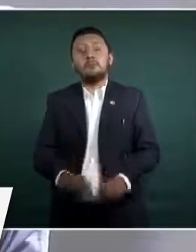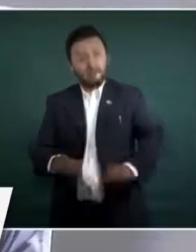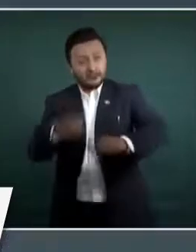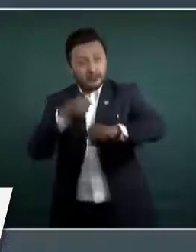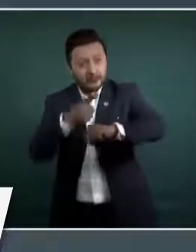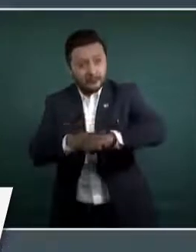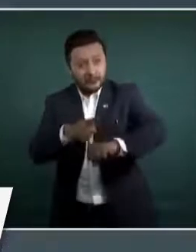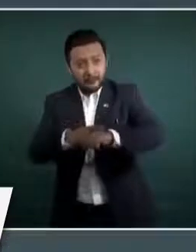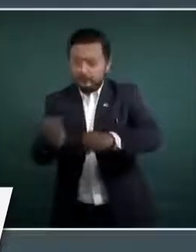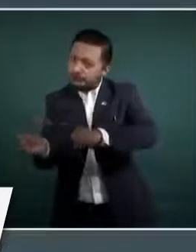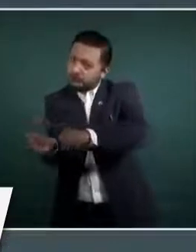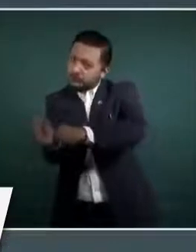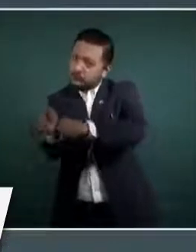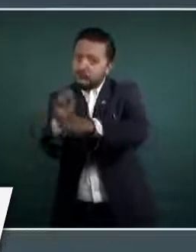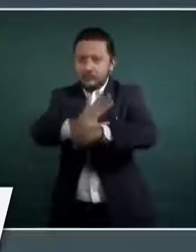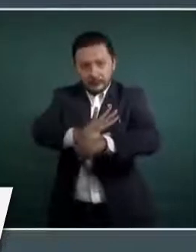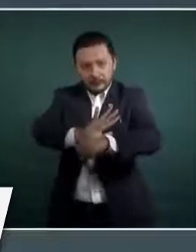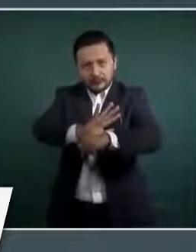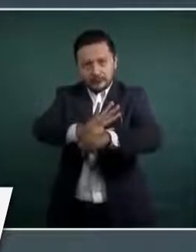pandemia